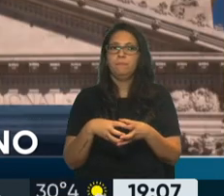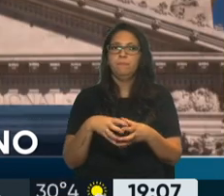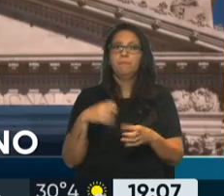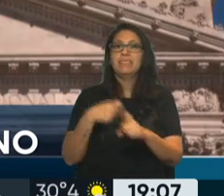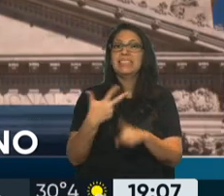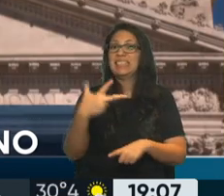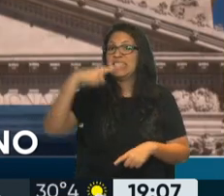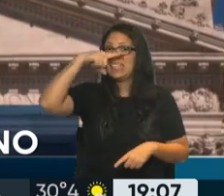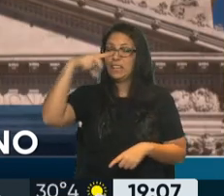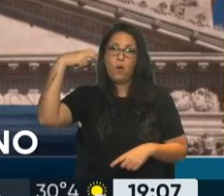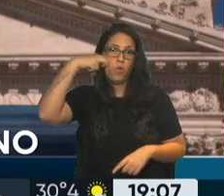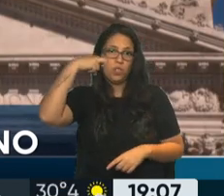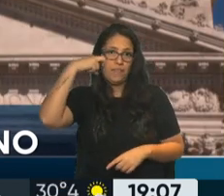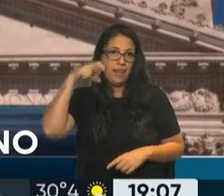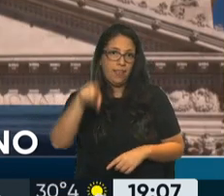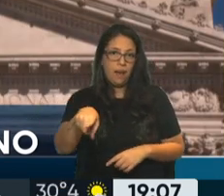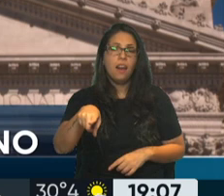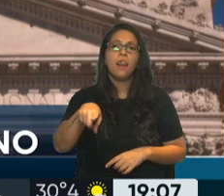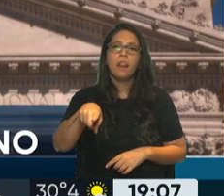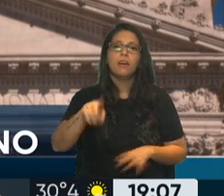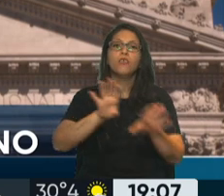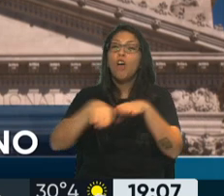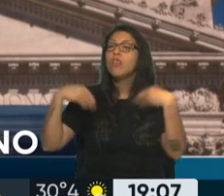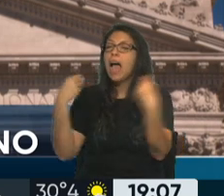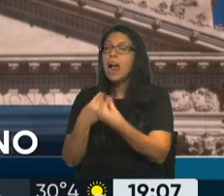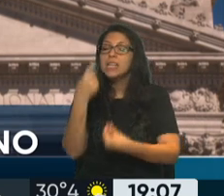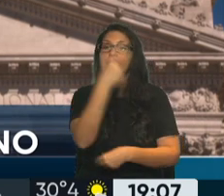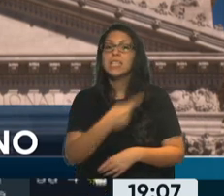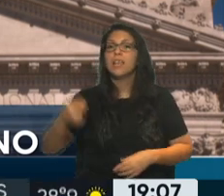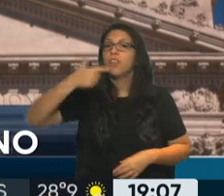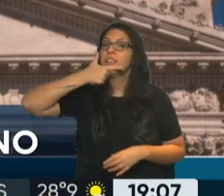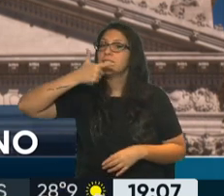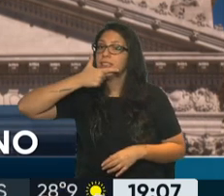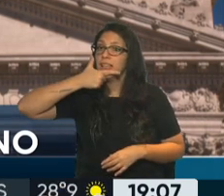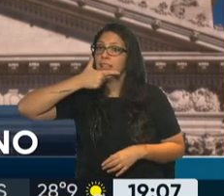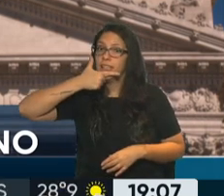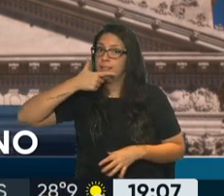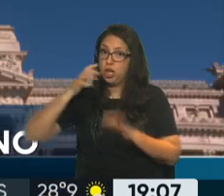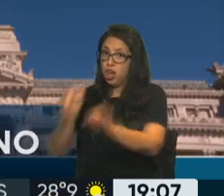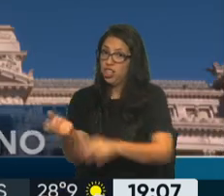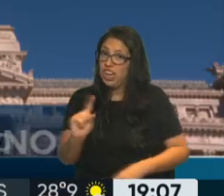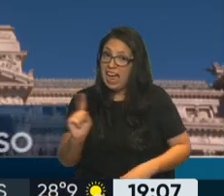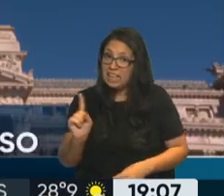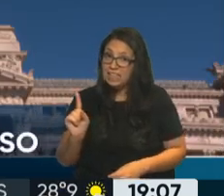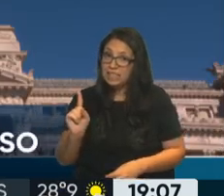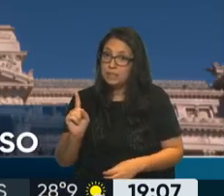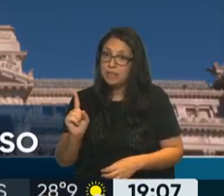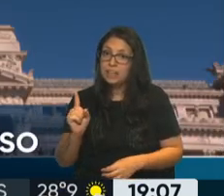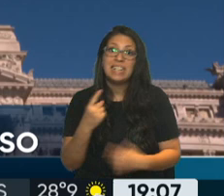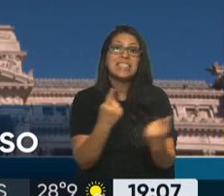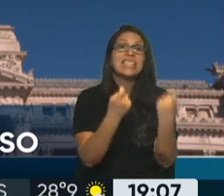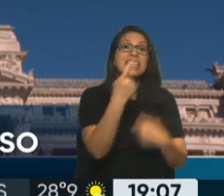ucr exactamente Sabes cuál cuánto número me da 117 no llegas tenés que llegar a